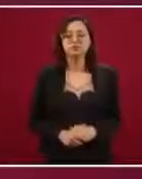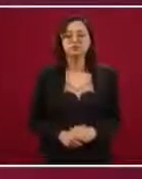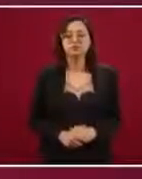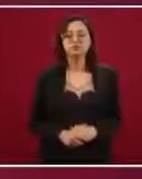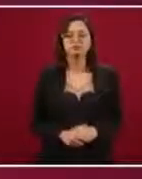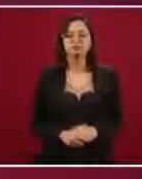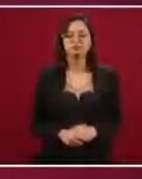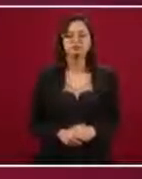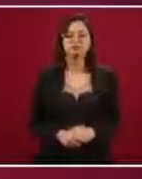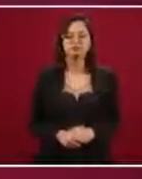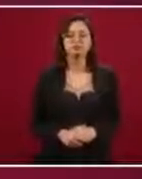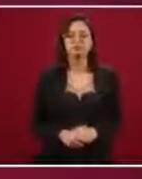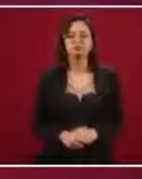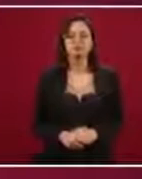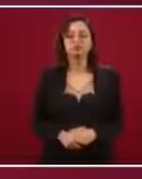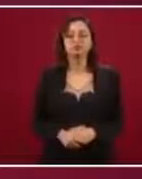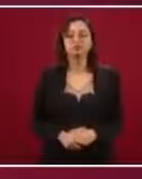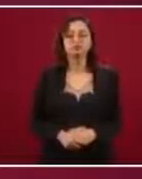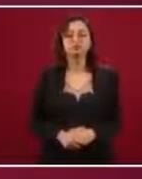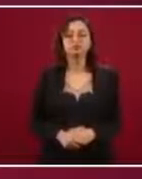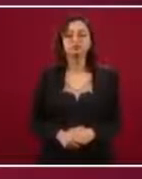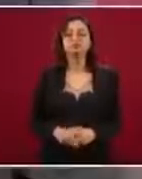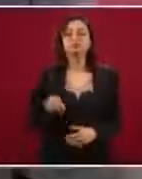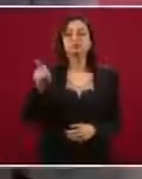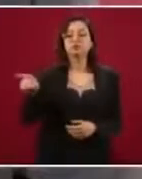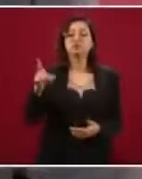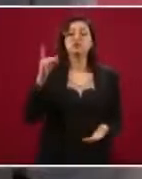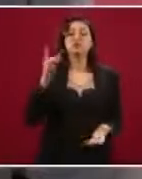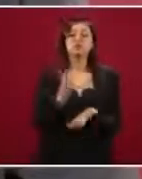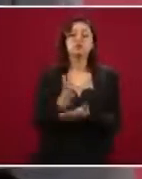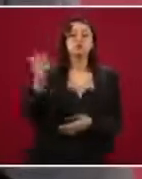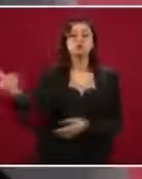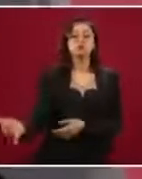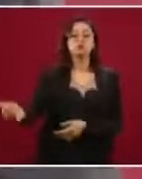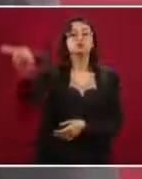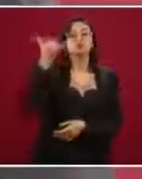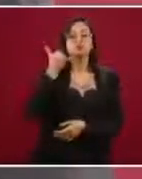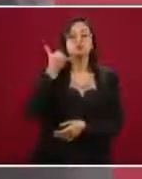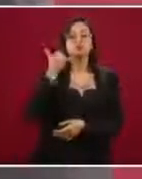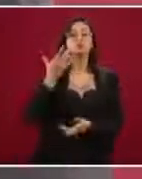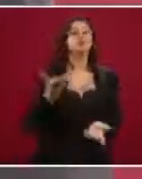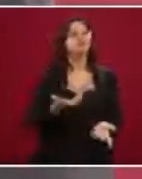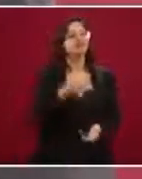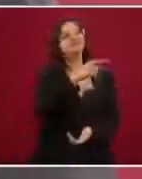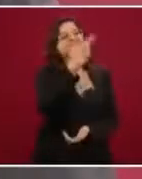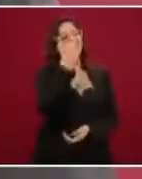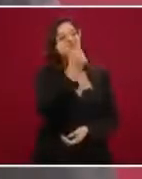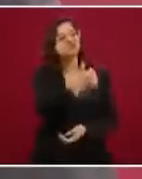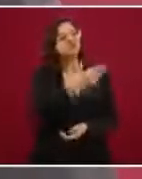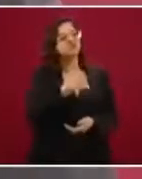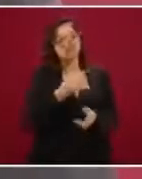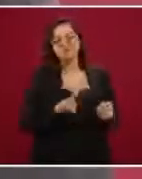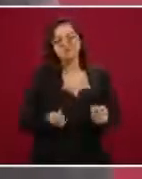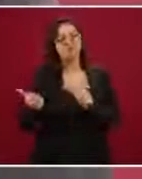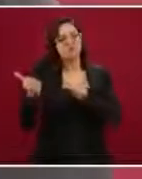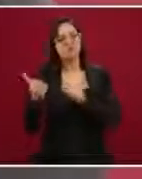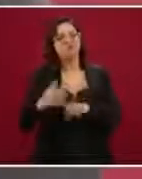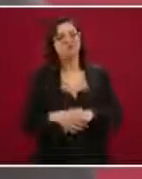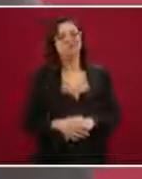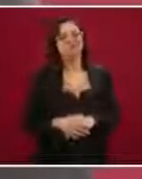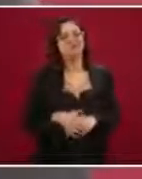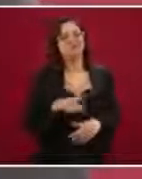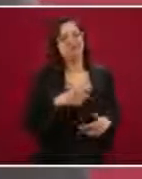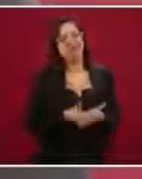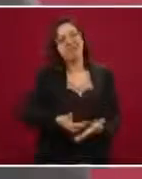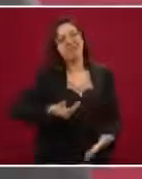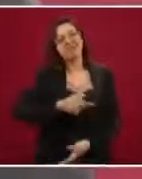y solo habló para decir que cuánta razón tenía cuando le advertí